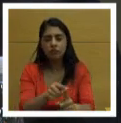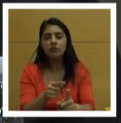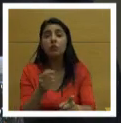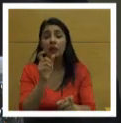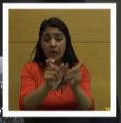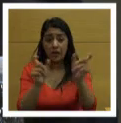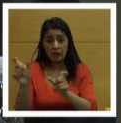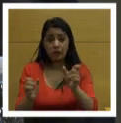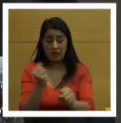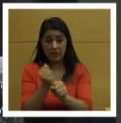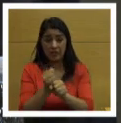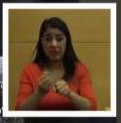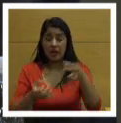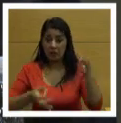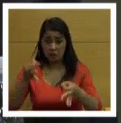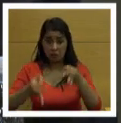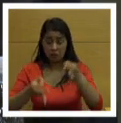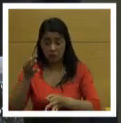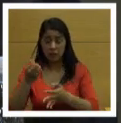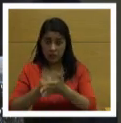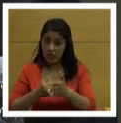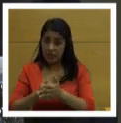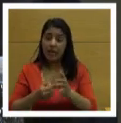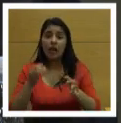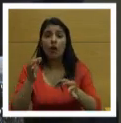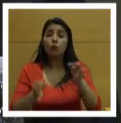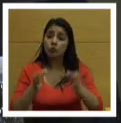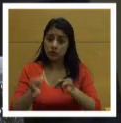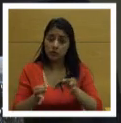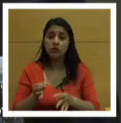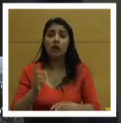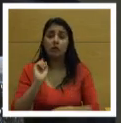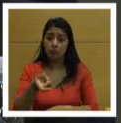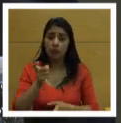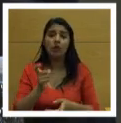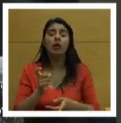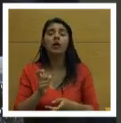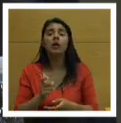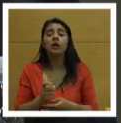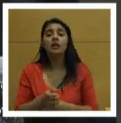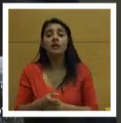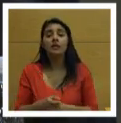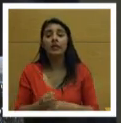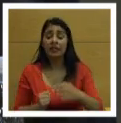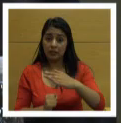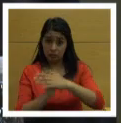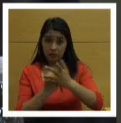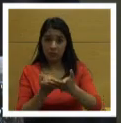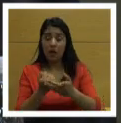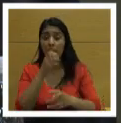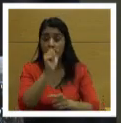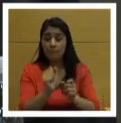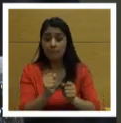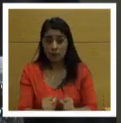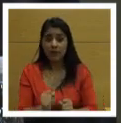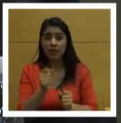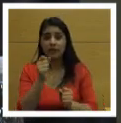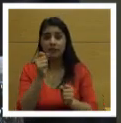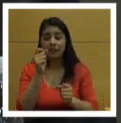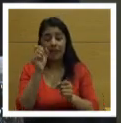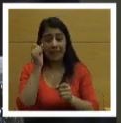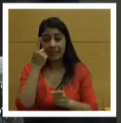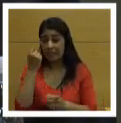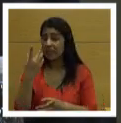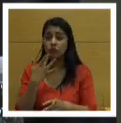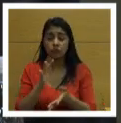garantía, en relación a la materia que nos ocupa, después de la ilustrada y experta exposición que hemos escuchado al señor ministro don